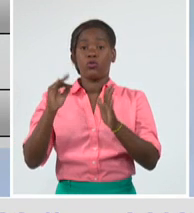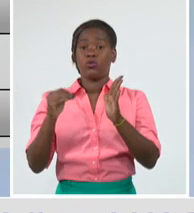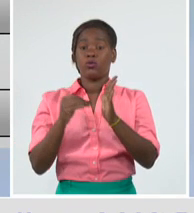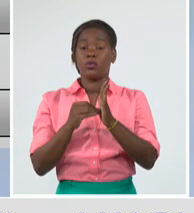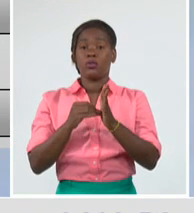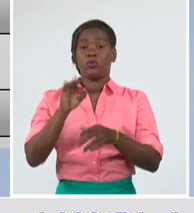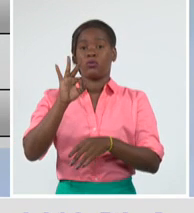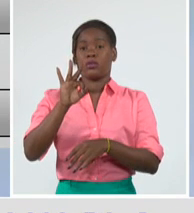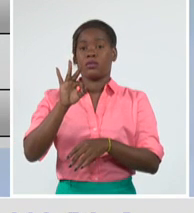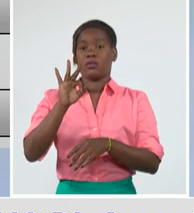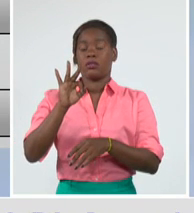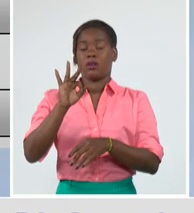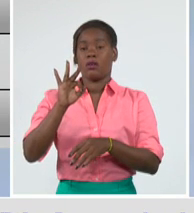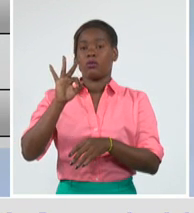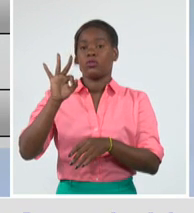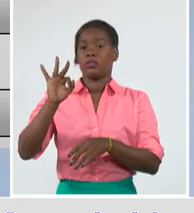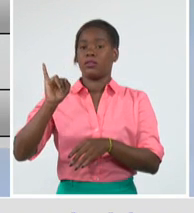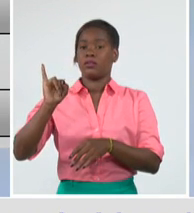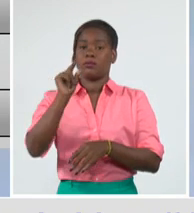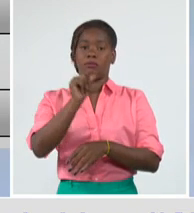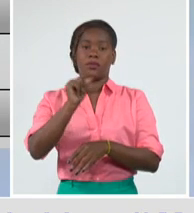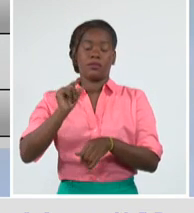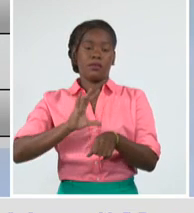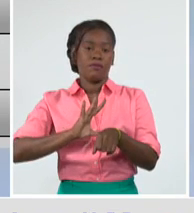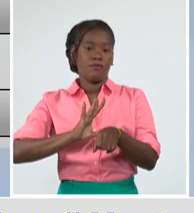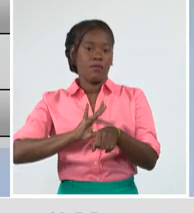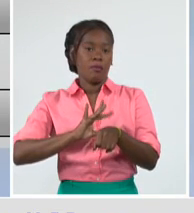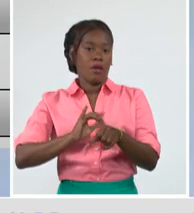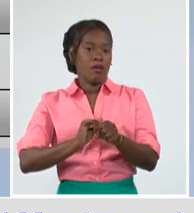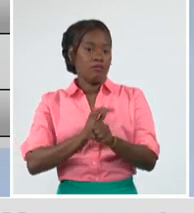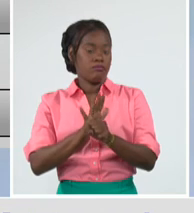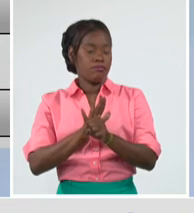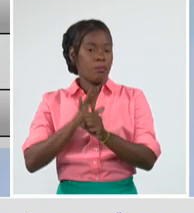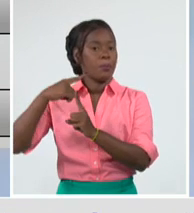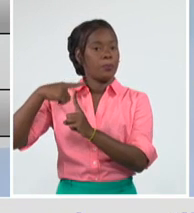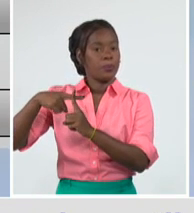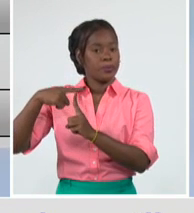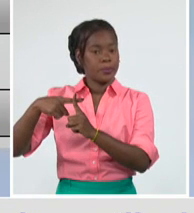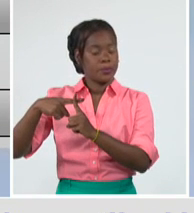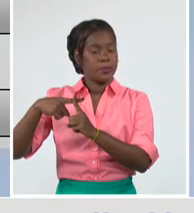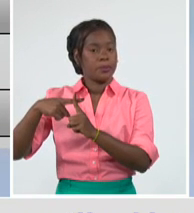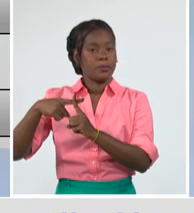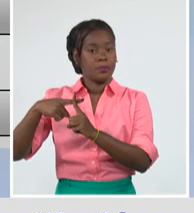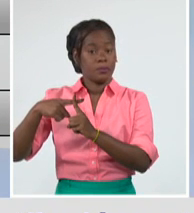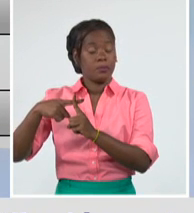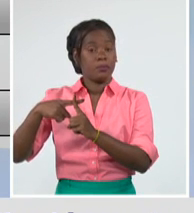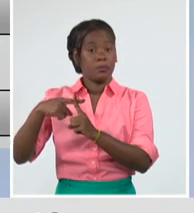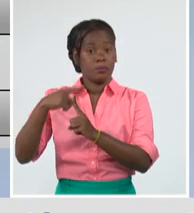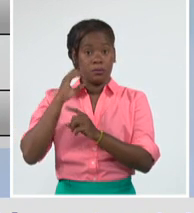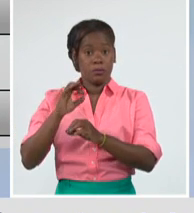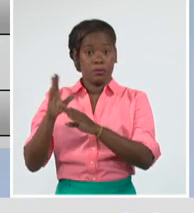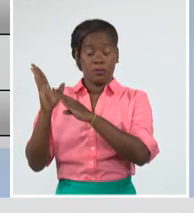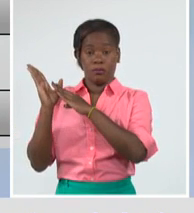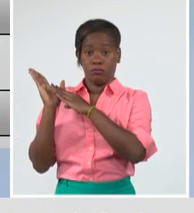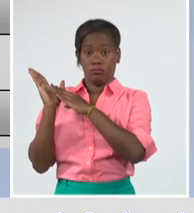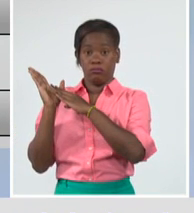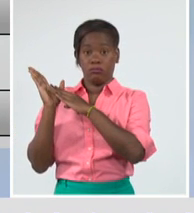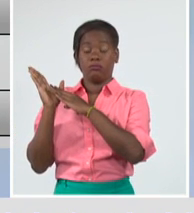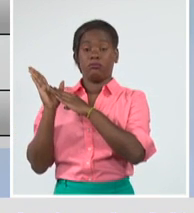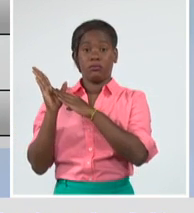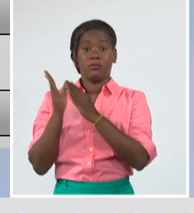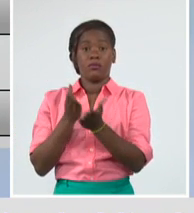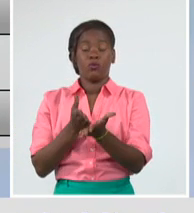8.886 personas con la enfermedad. Pudiéramos decir que nuevamente se mantuvo por